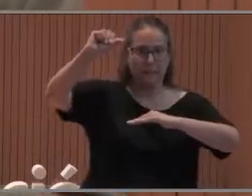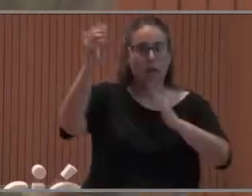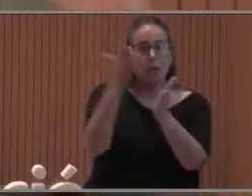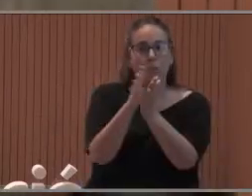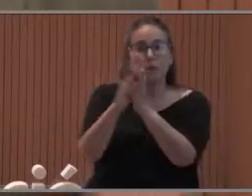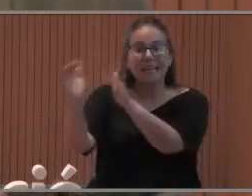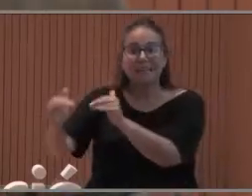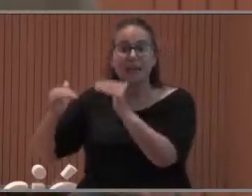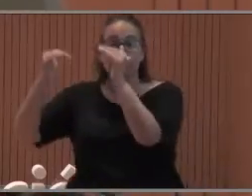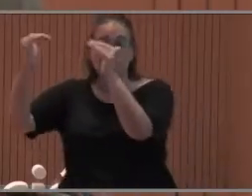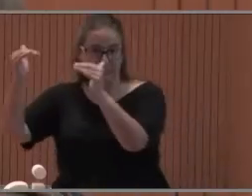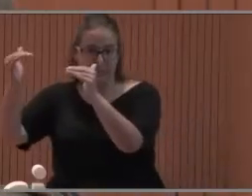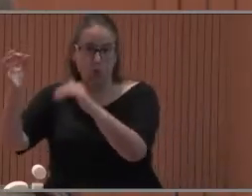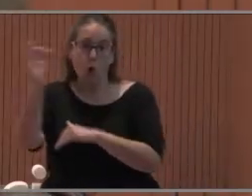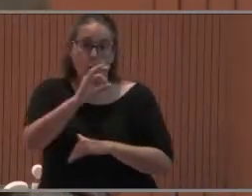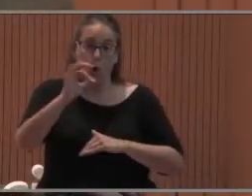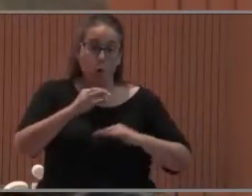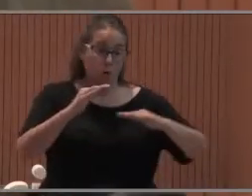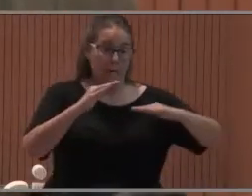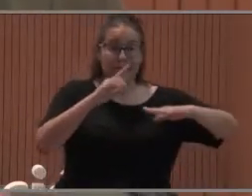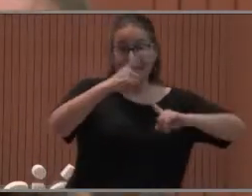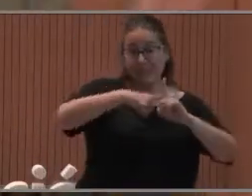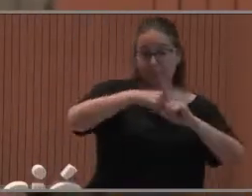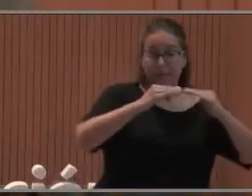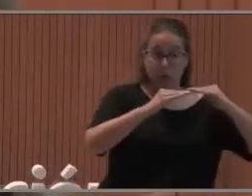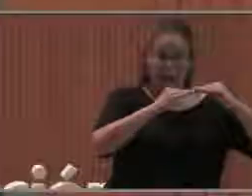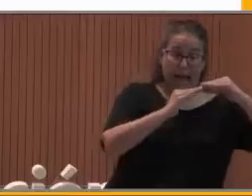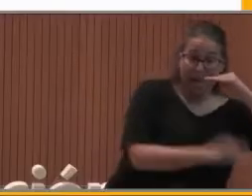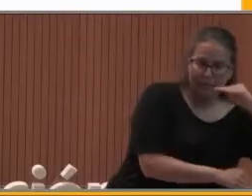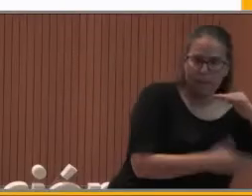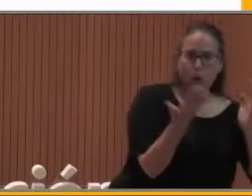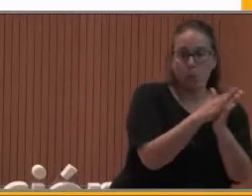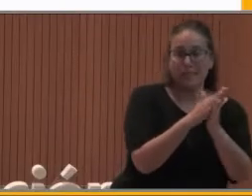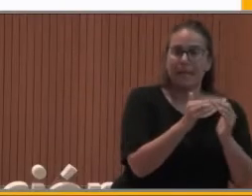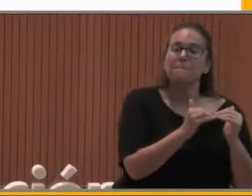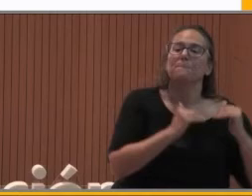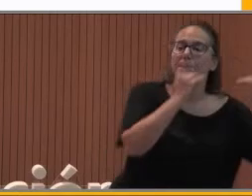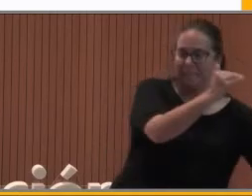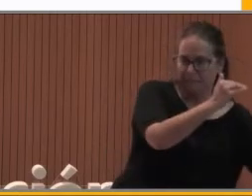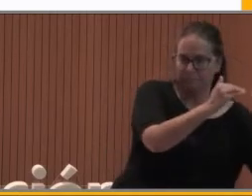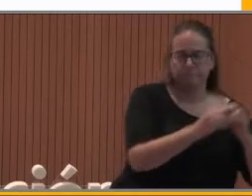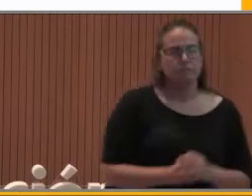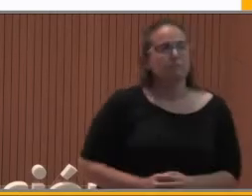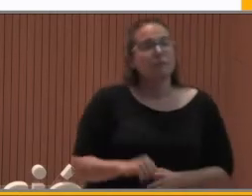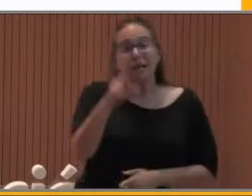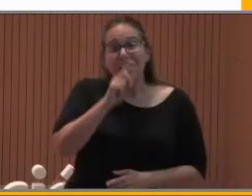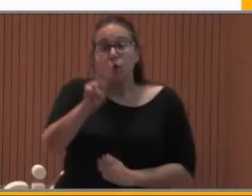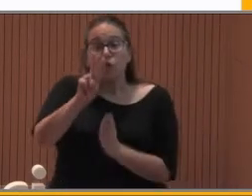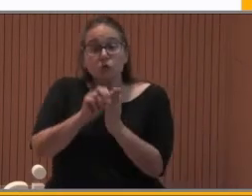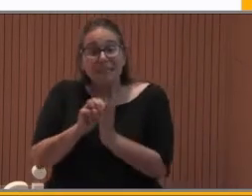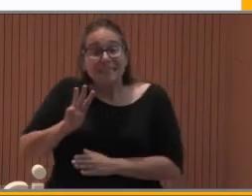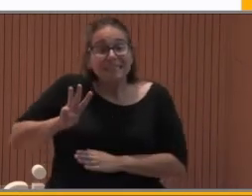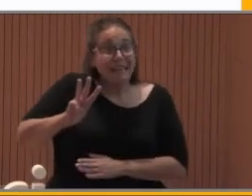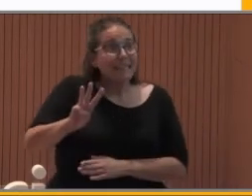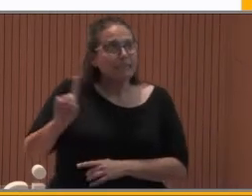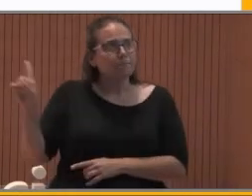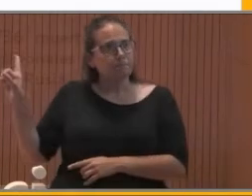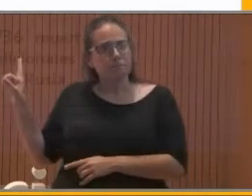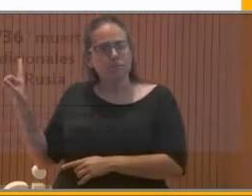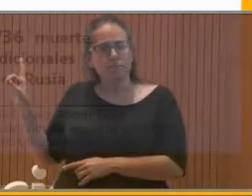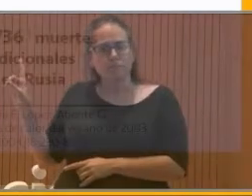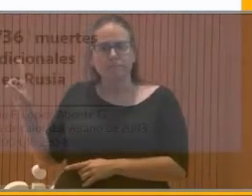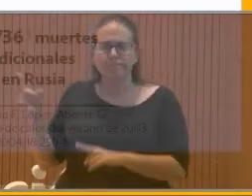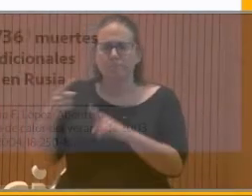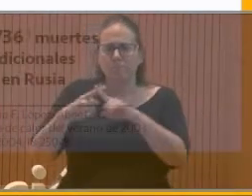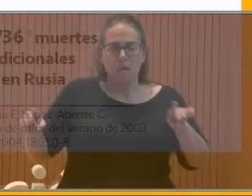mortalidad, tanto en frío como en calor. Como decía Melania también, es el año 2003 el que marca la diferencia. Es